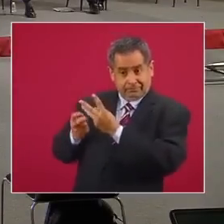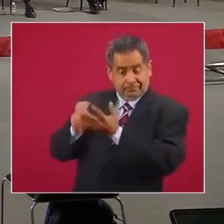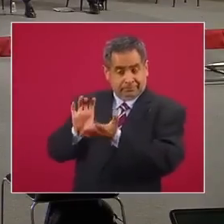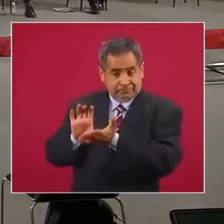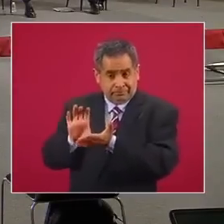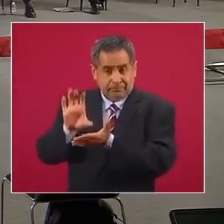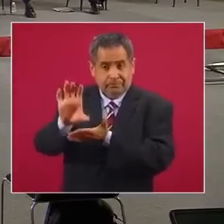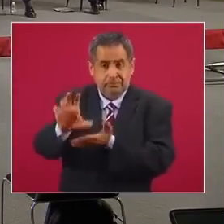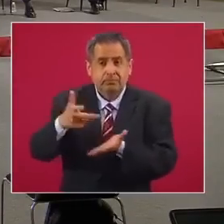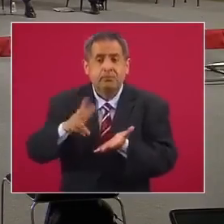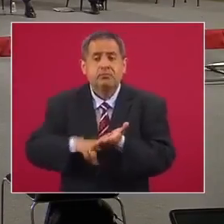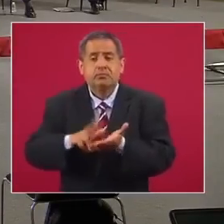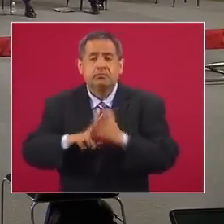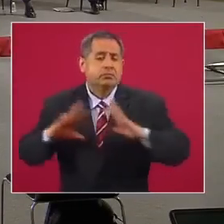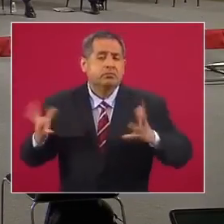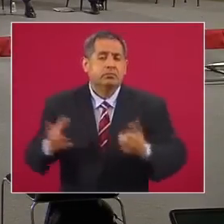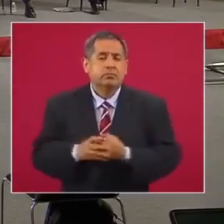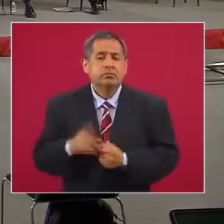adquisición de estas vacunas es de